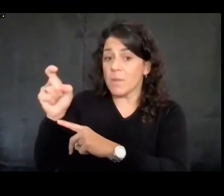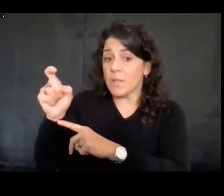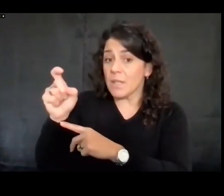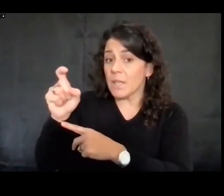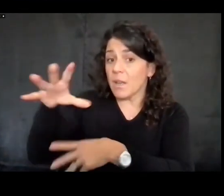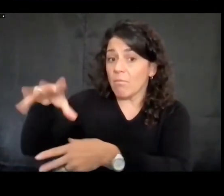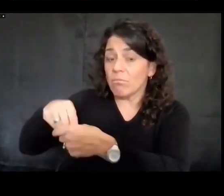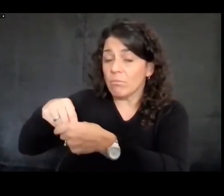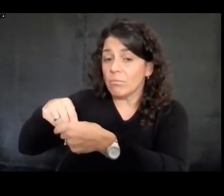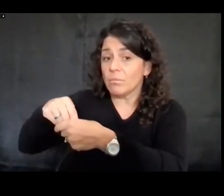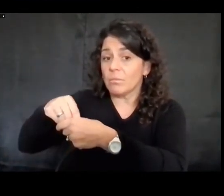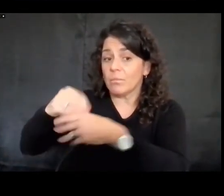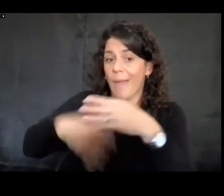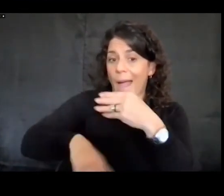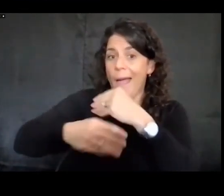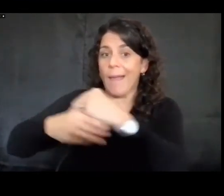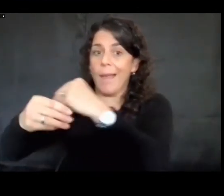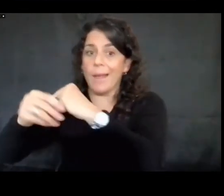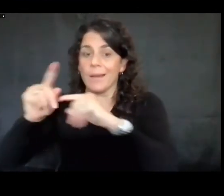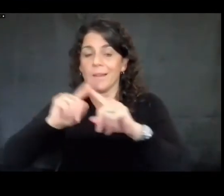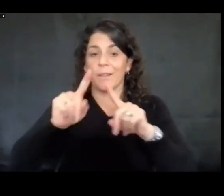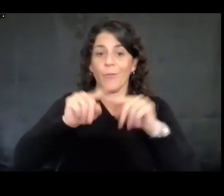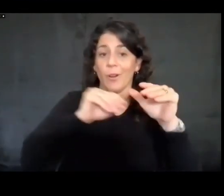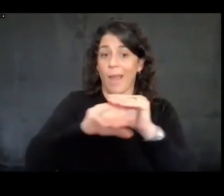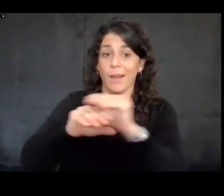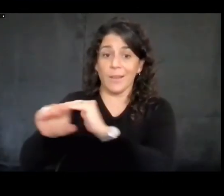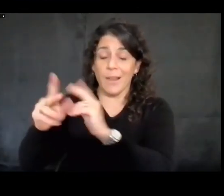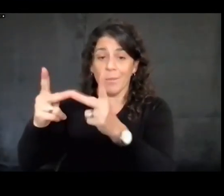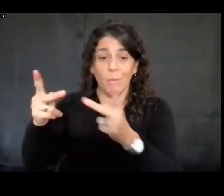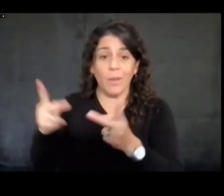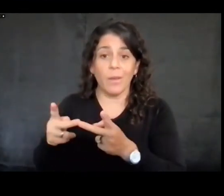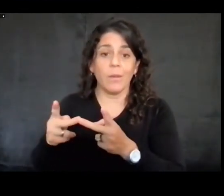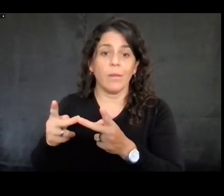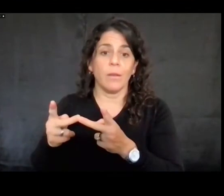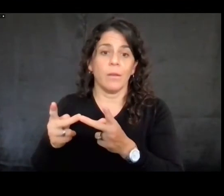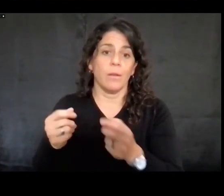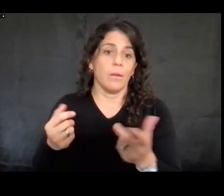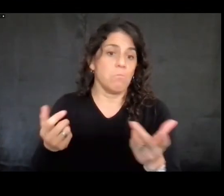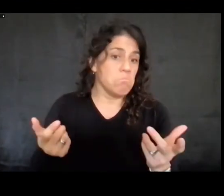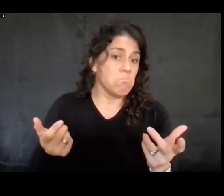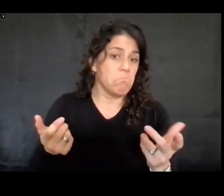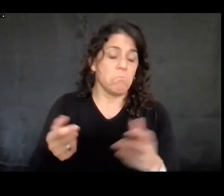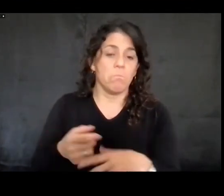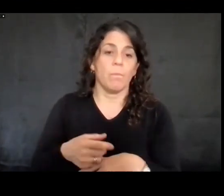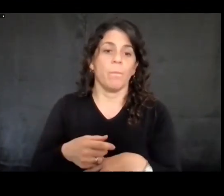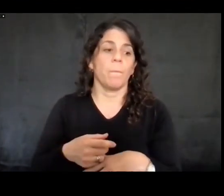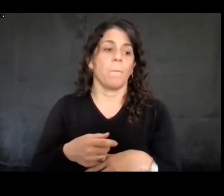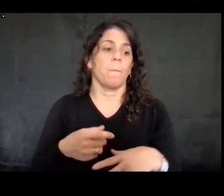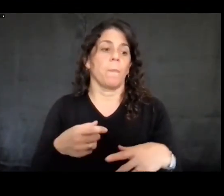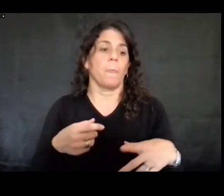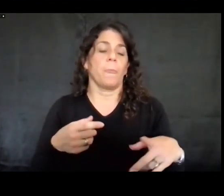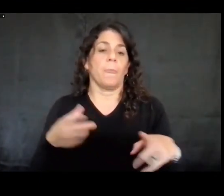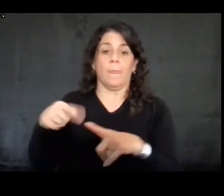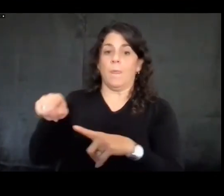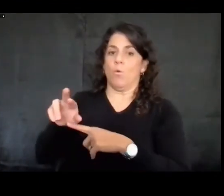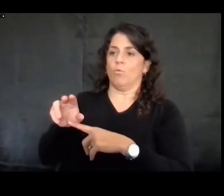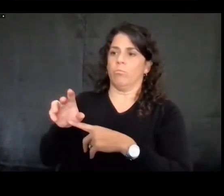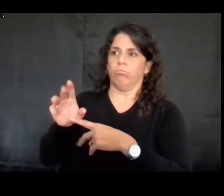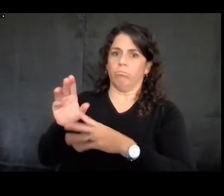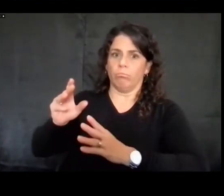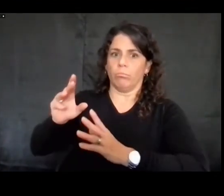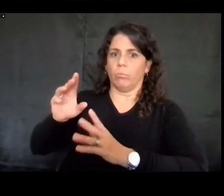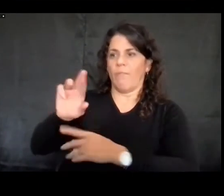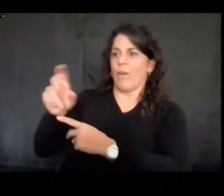farmacias juega el mismo nivel de farmacias y hospitales recibir más vacunas obtener más